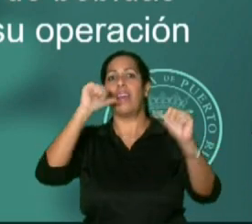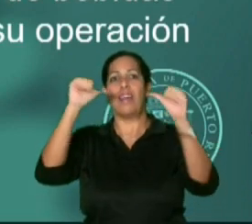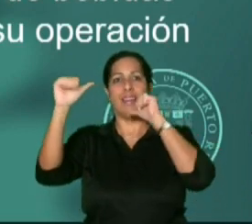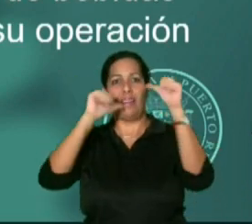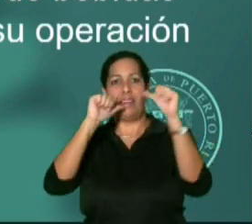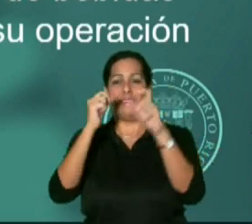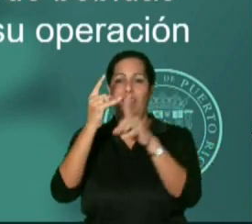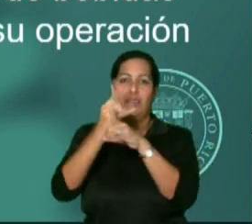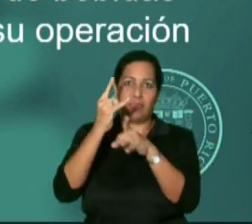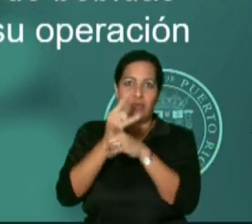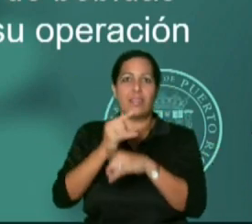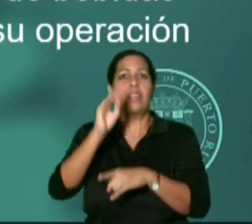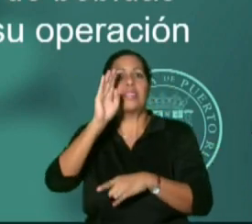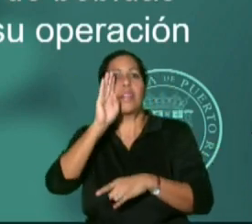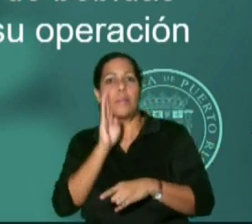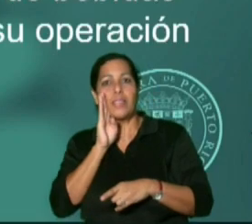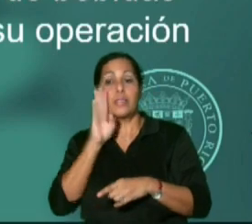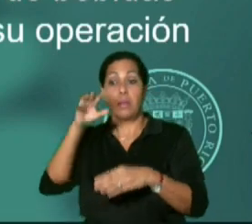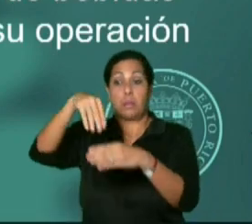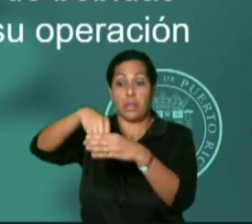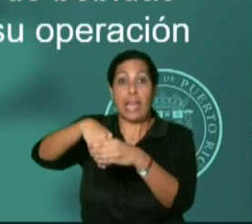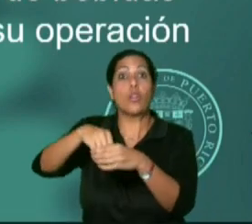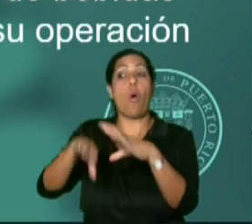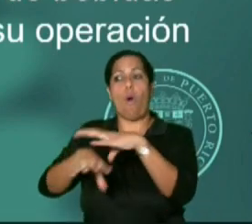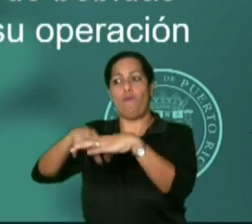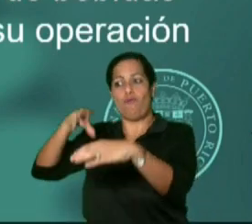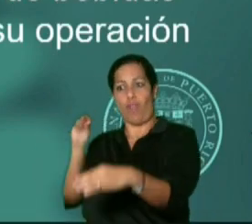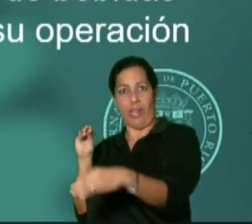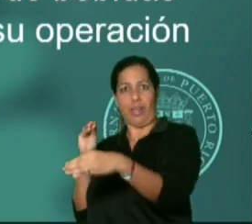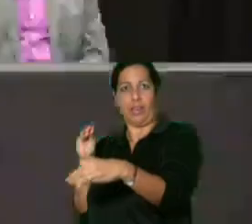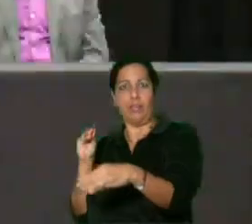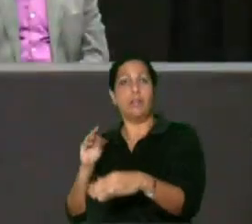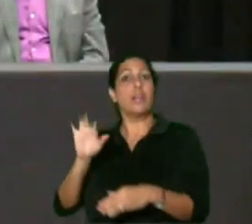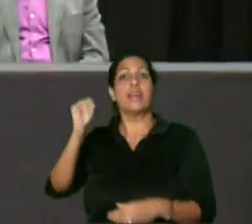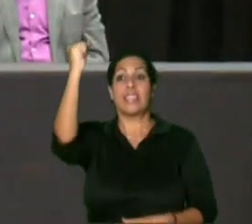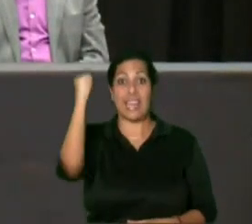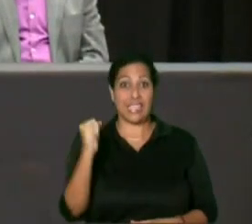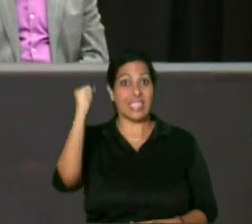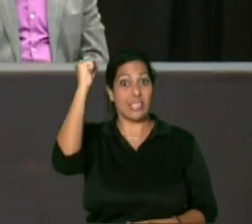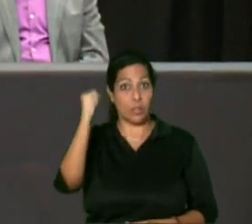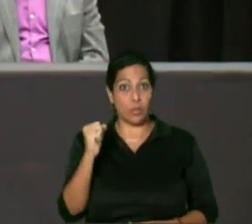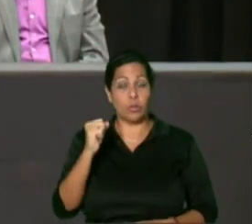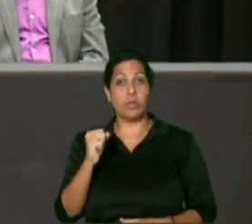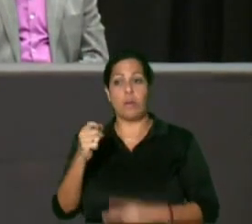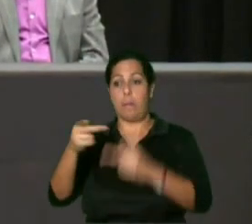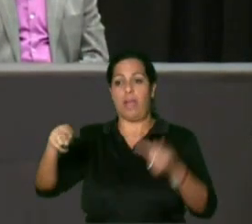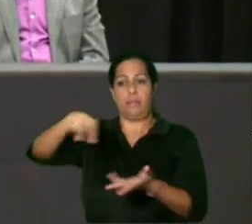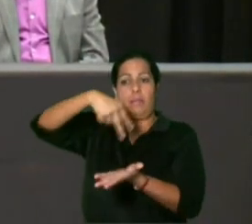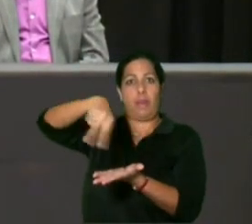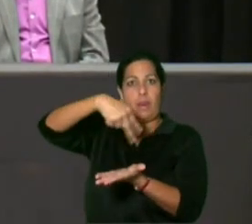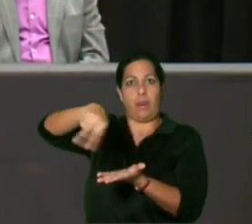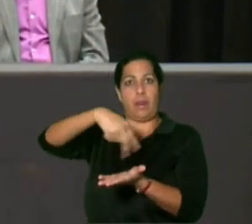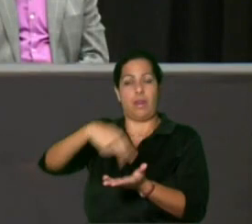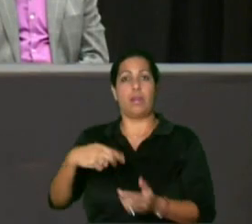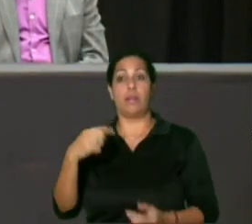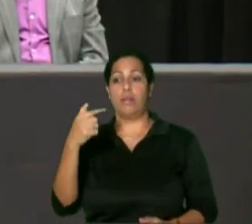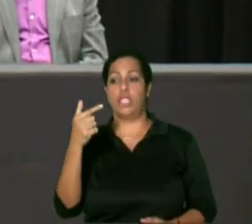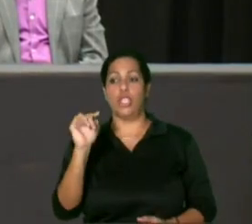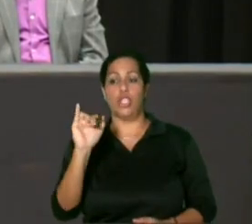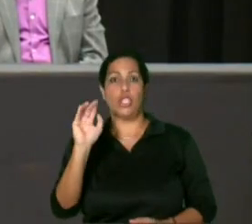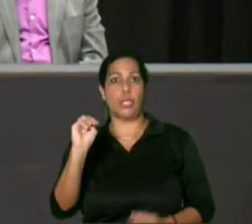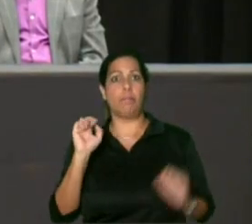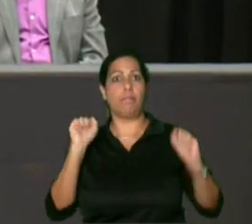de bebidas alcohólicas para consumo dentro o fuera del local, así como los casinos, las discotecas, los gimnasios.